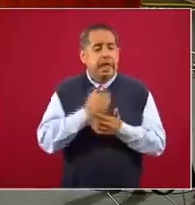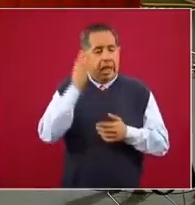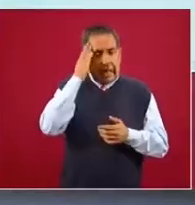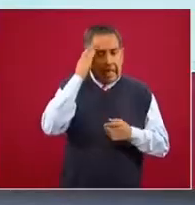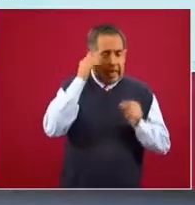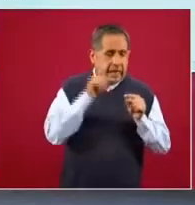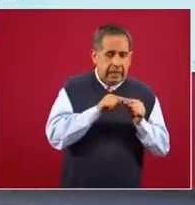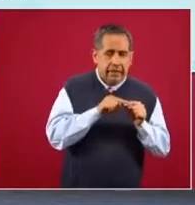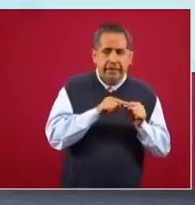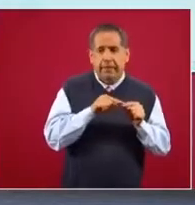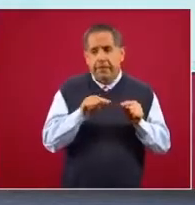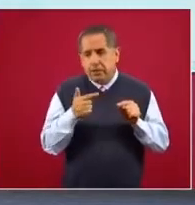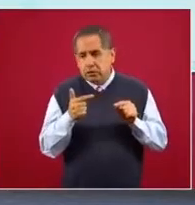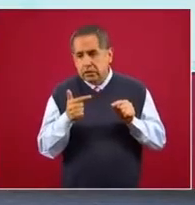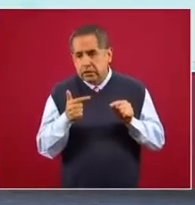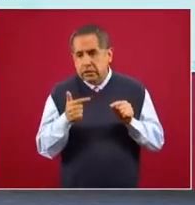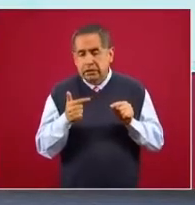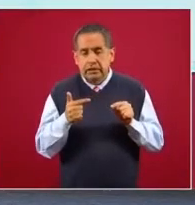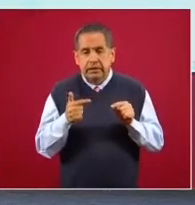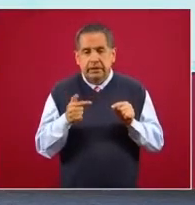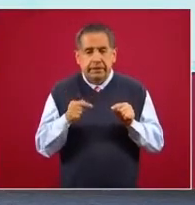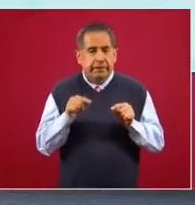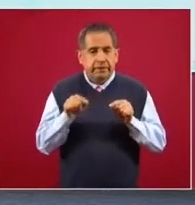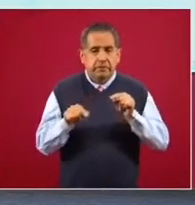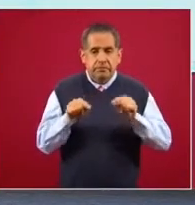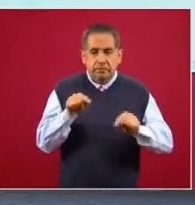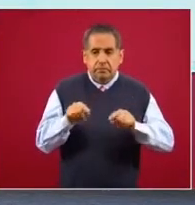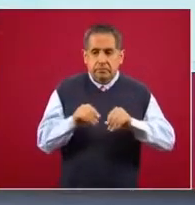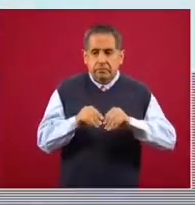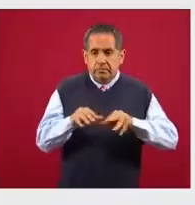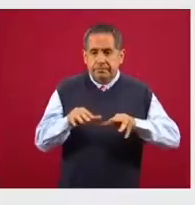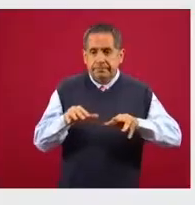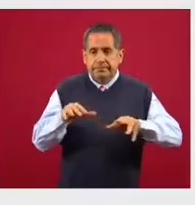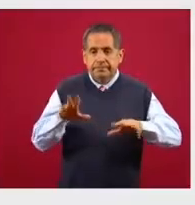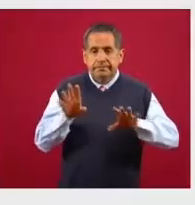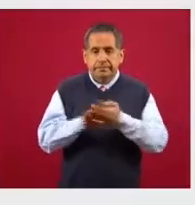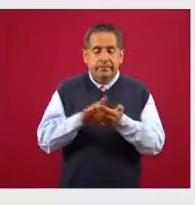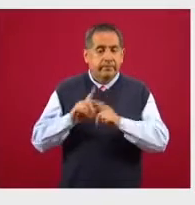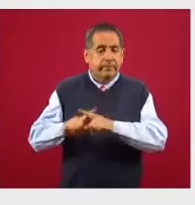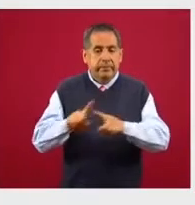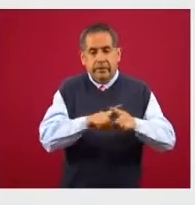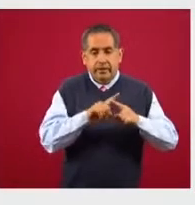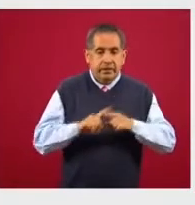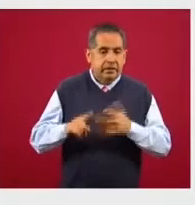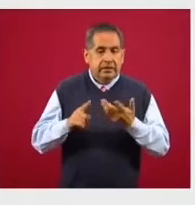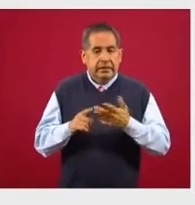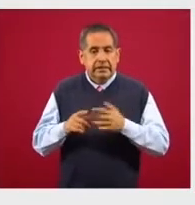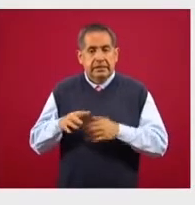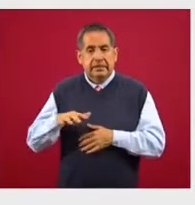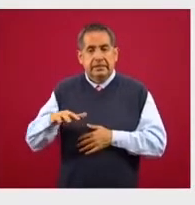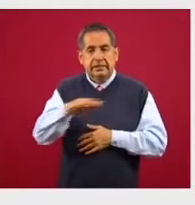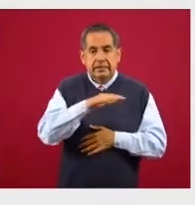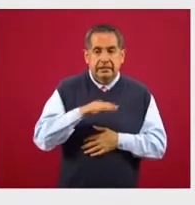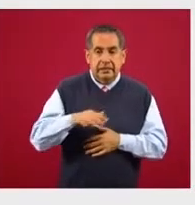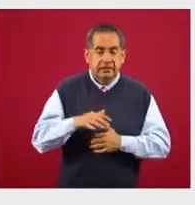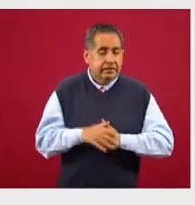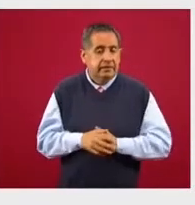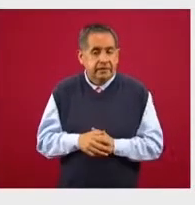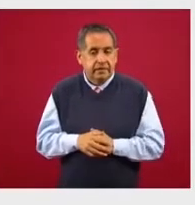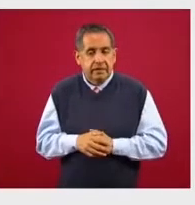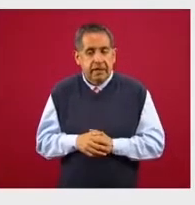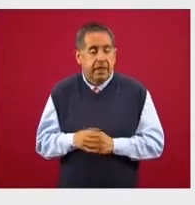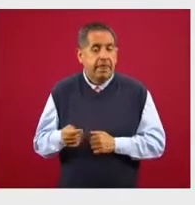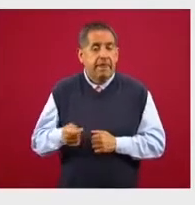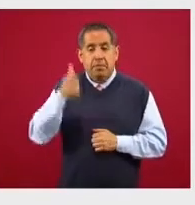entidades. Semana 12 empieza a haber un poco de dispersión en diferentes áreas del estado. Los